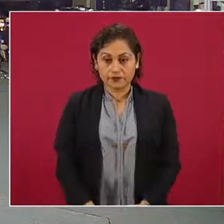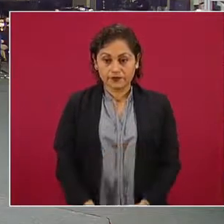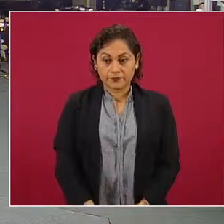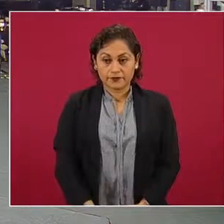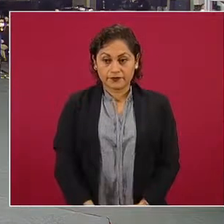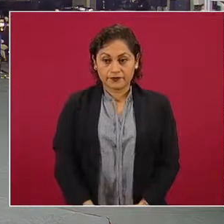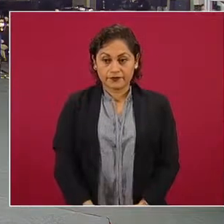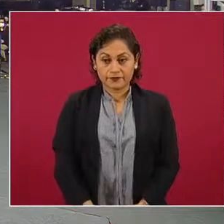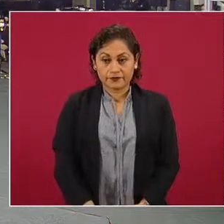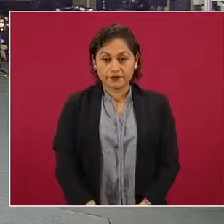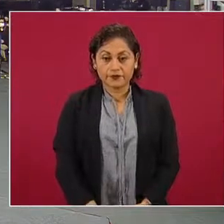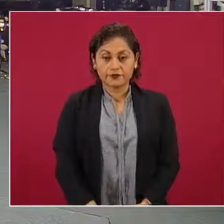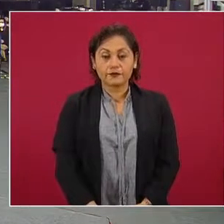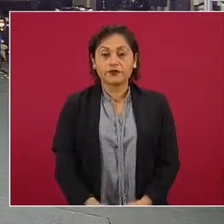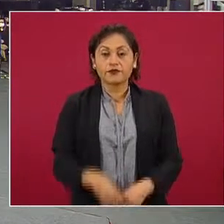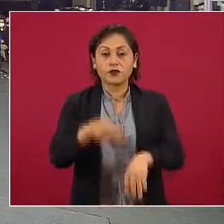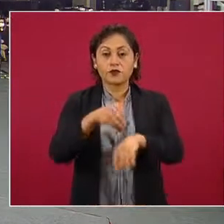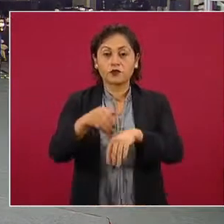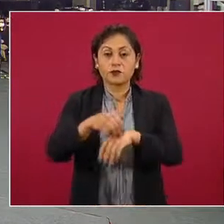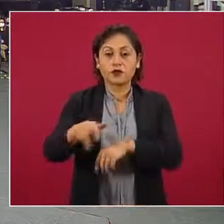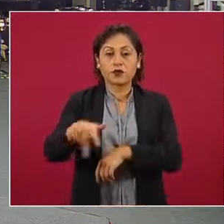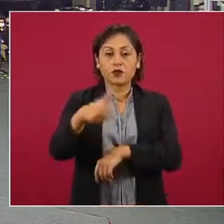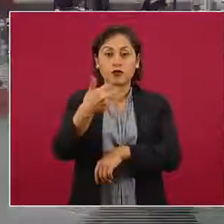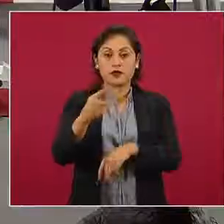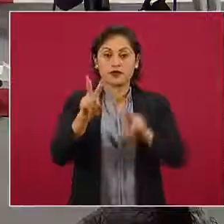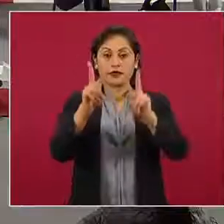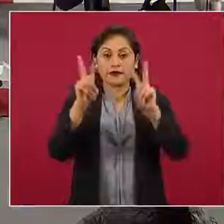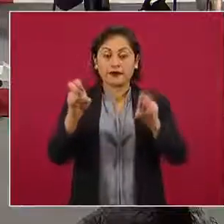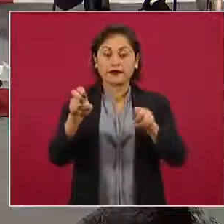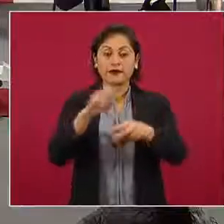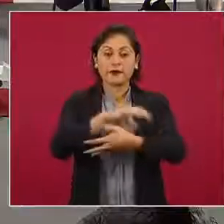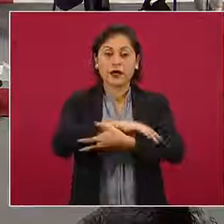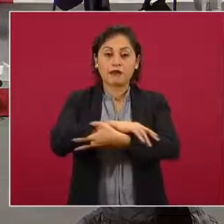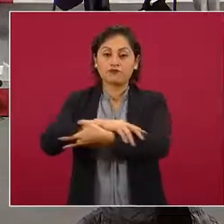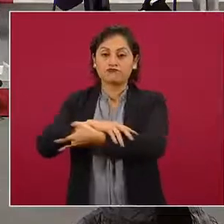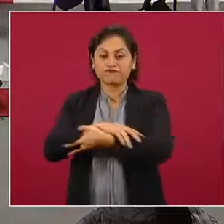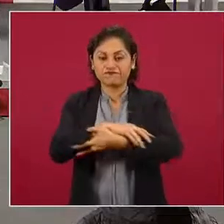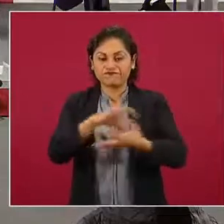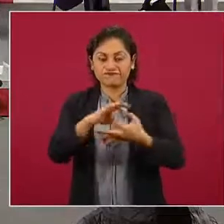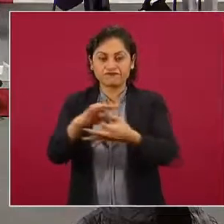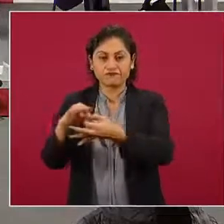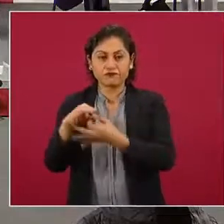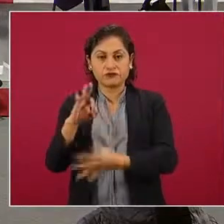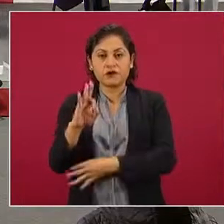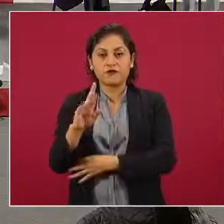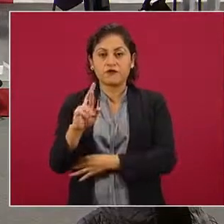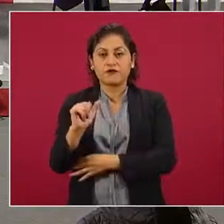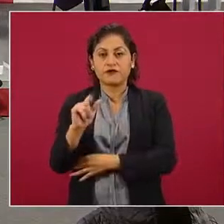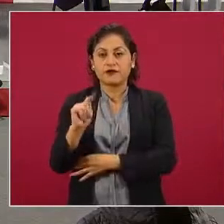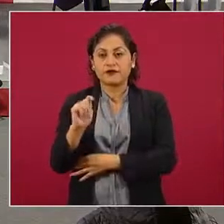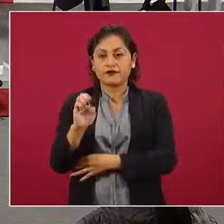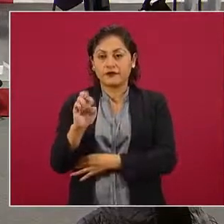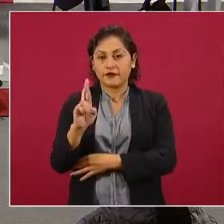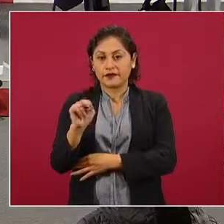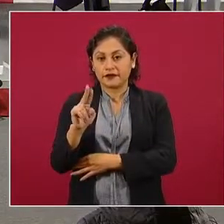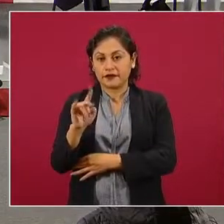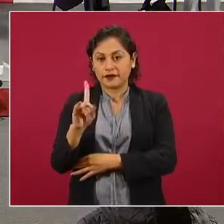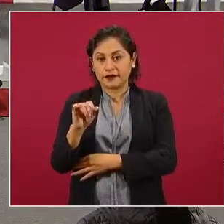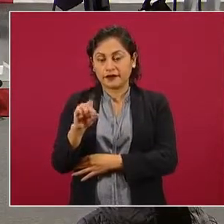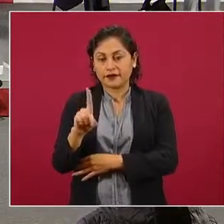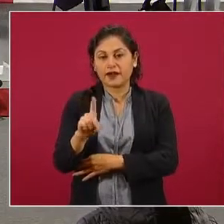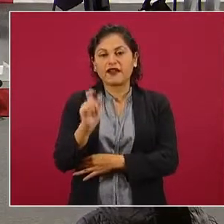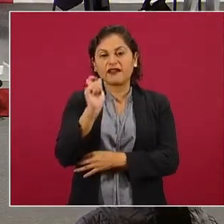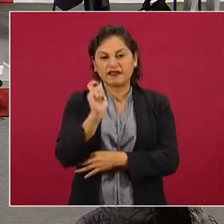Del punto 13 es de la fraternidad. Ser fraterno es hacer propios